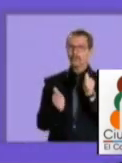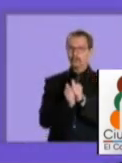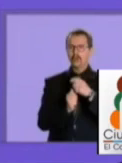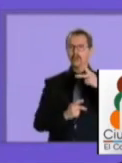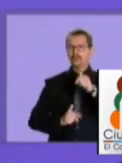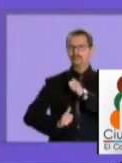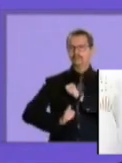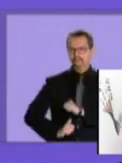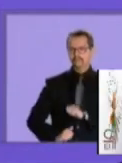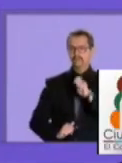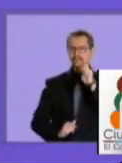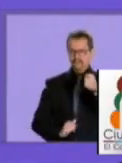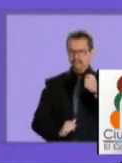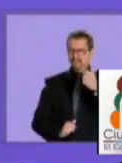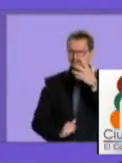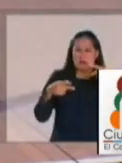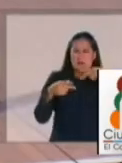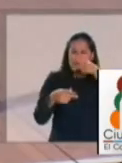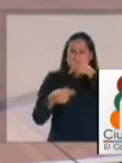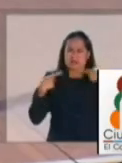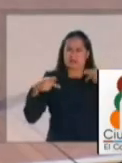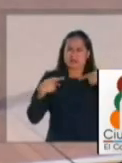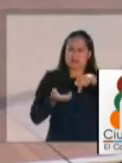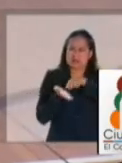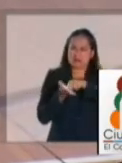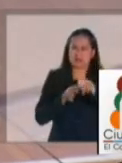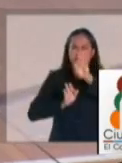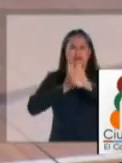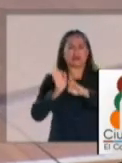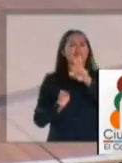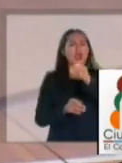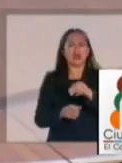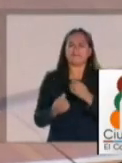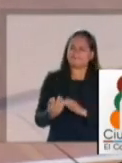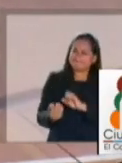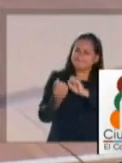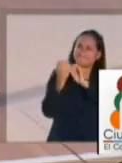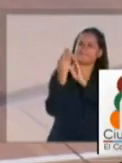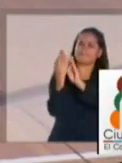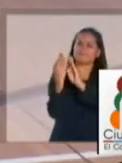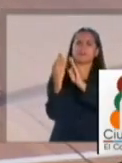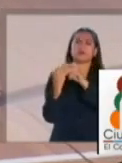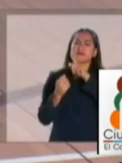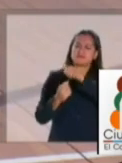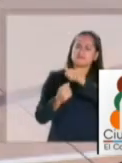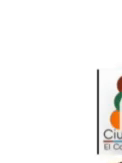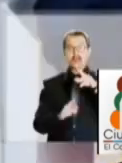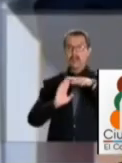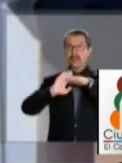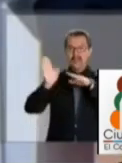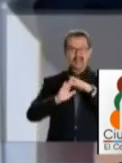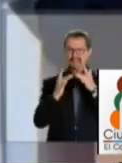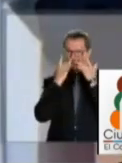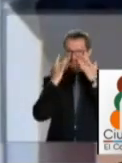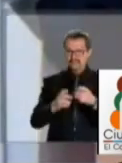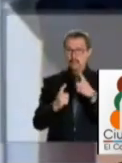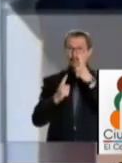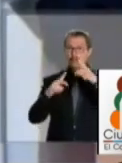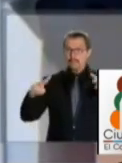una política clara frente al gobierno de Donald Trump, una propuesta inteligente para esta fase de la negociación del